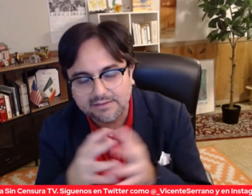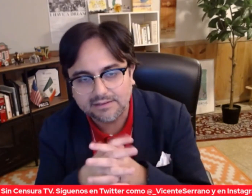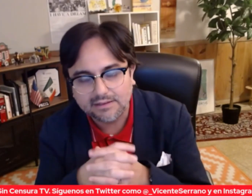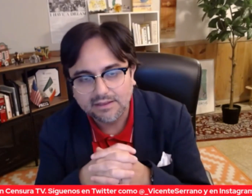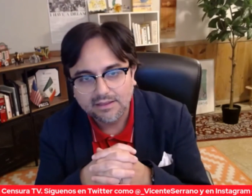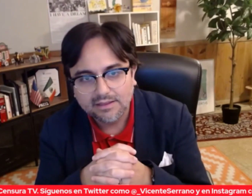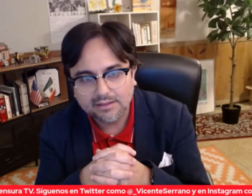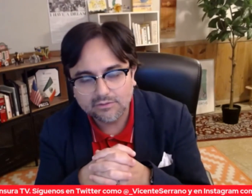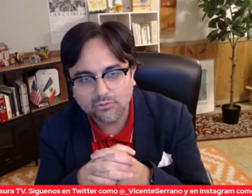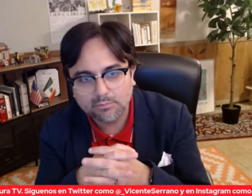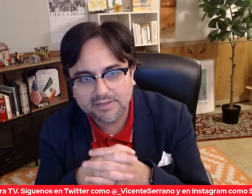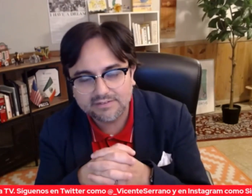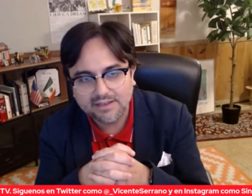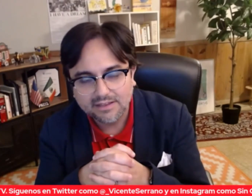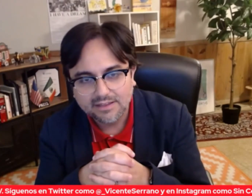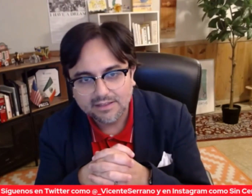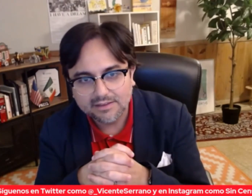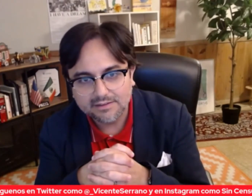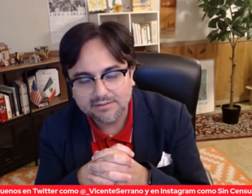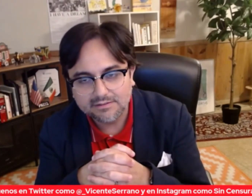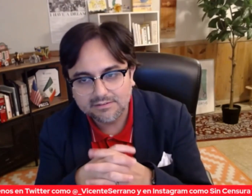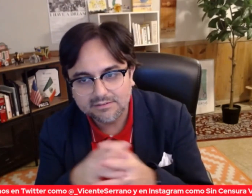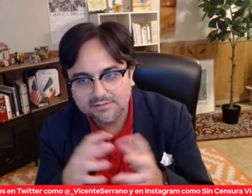que ella dice que su empresa,